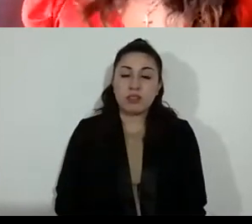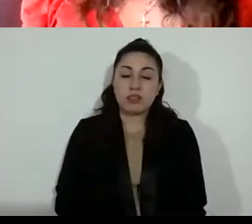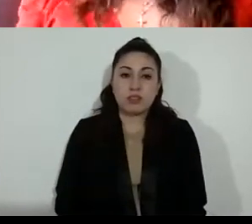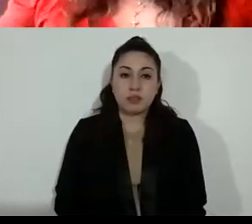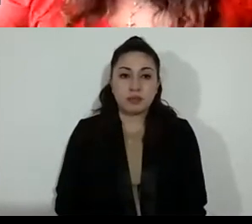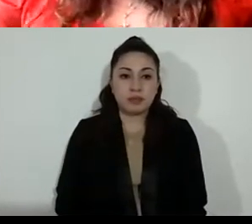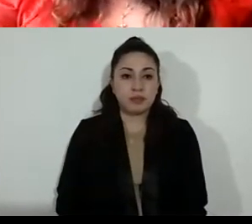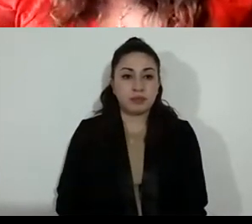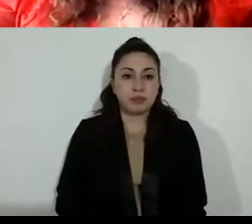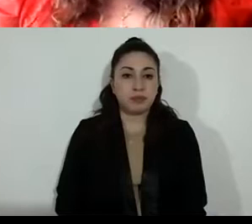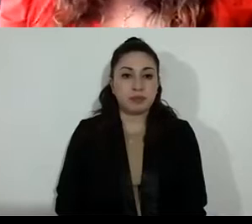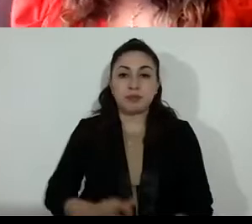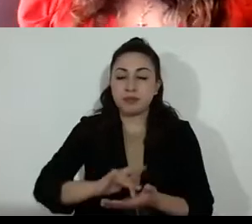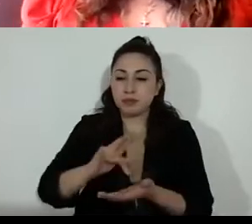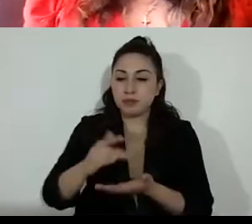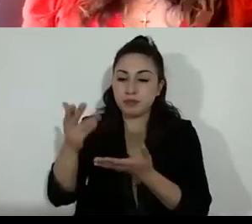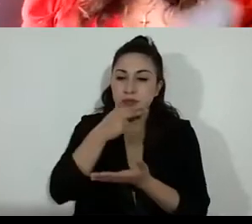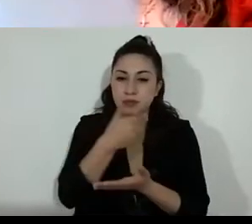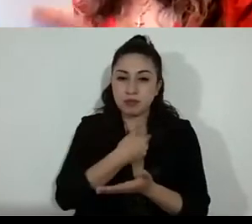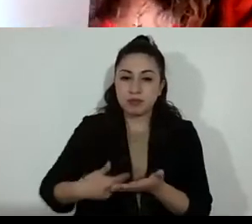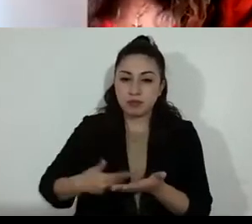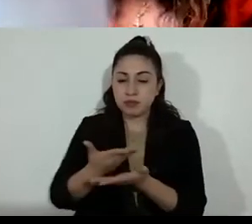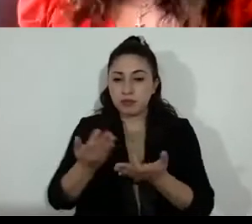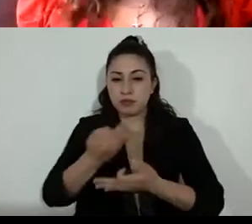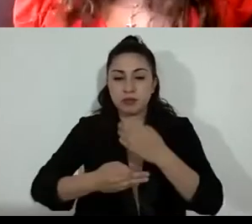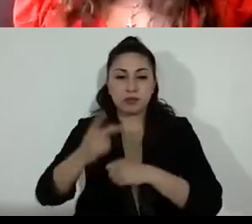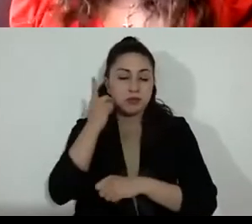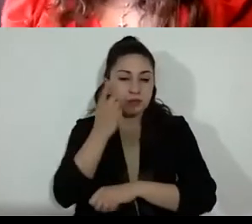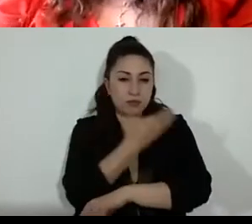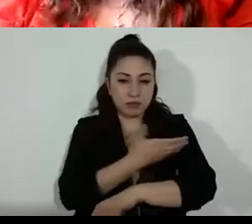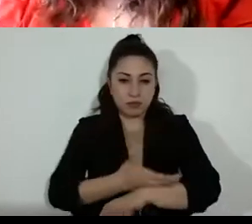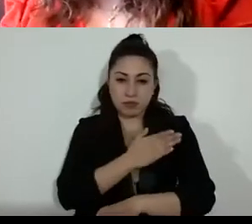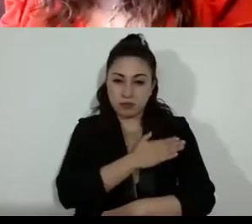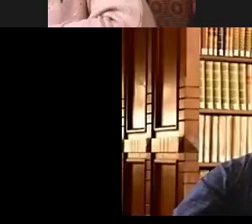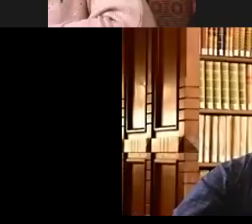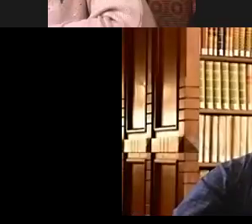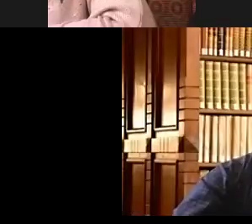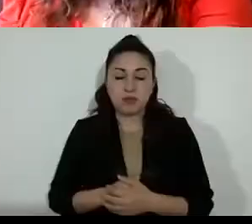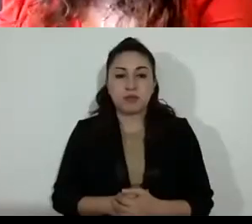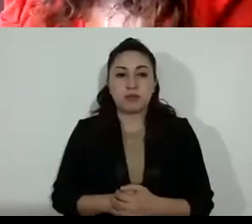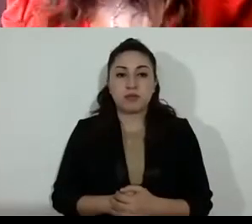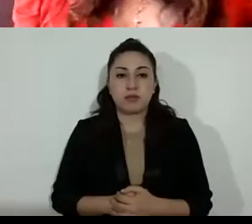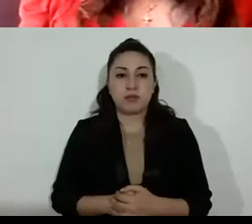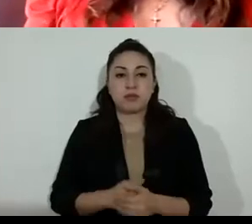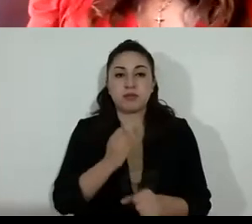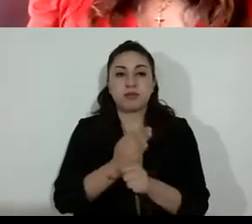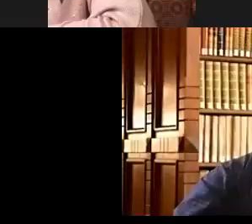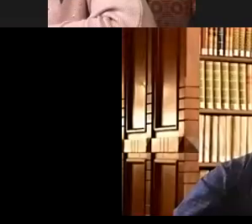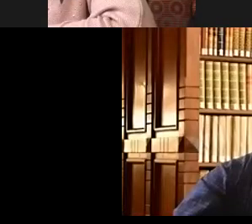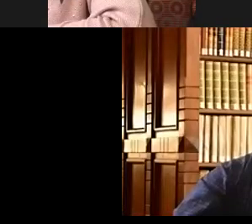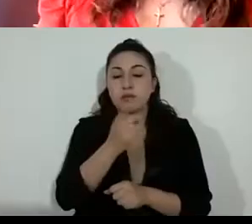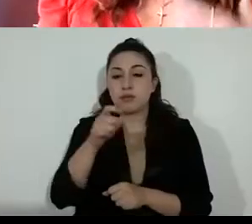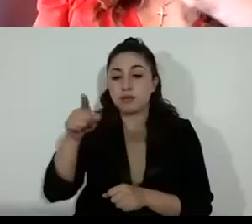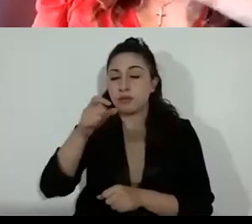Muchas gracias, presidente. Compañeras, compañeros, buenas tardes. Quiero dejar claro que la Secretaría de